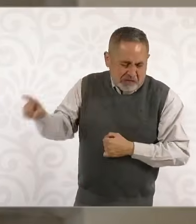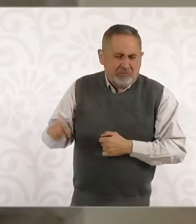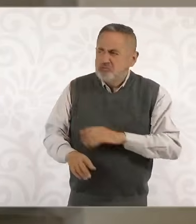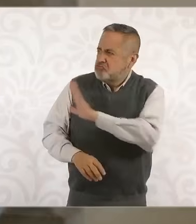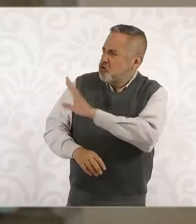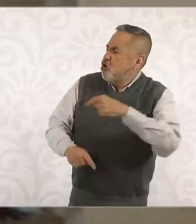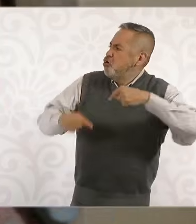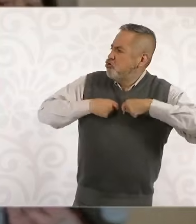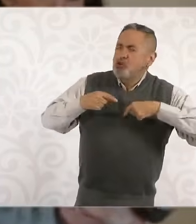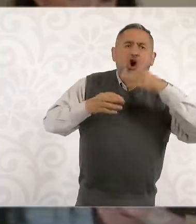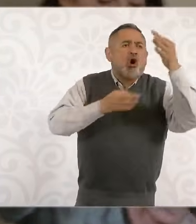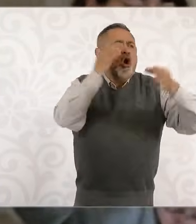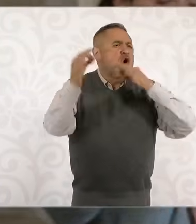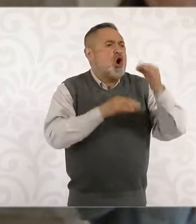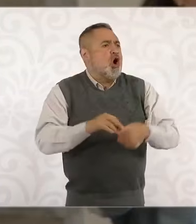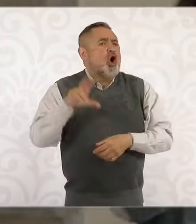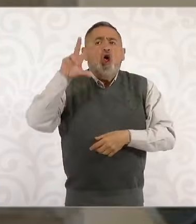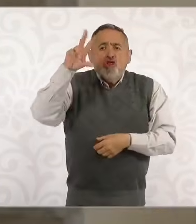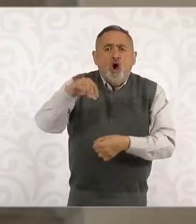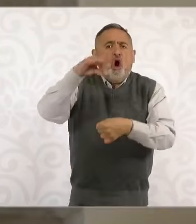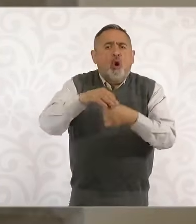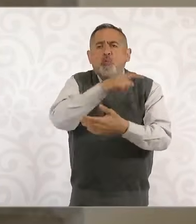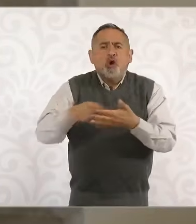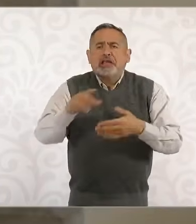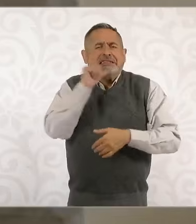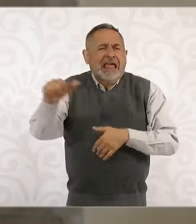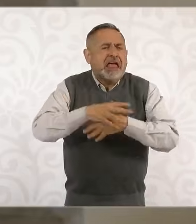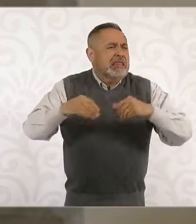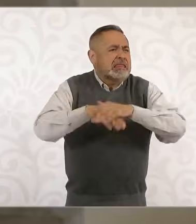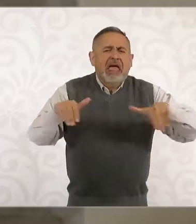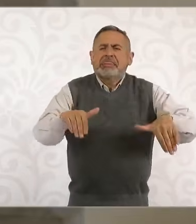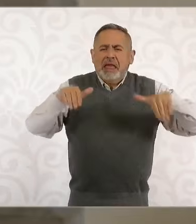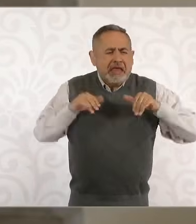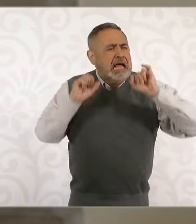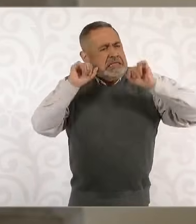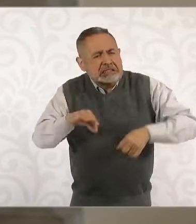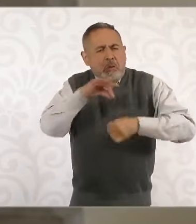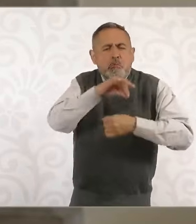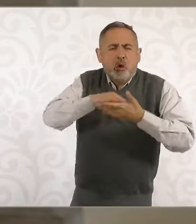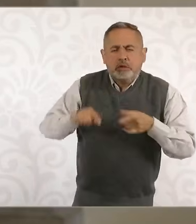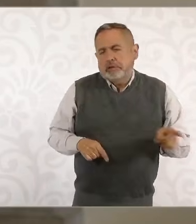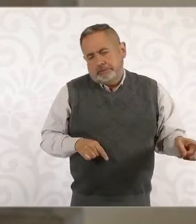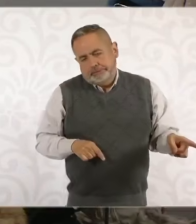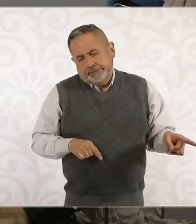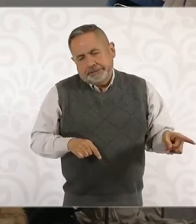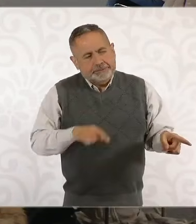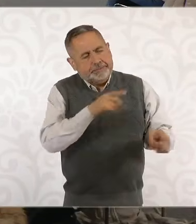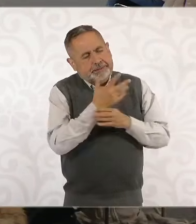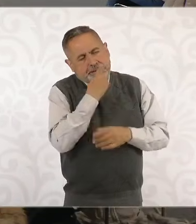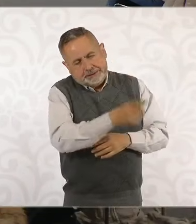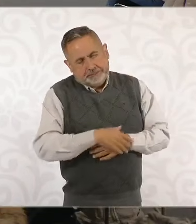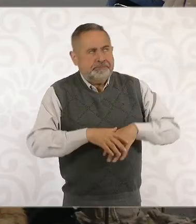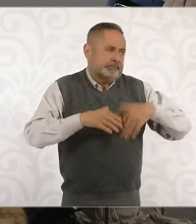impulsará el voto nulo como un acto para recuperar la democracia. Por otro lado, la ex candidata presidencial